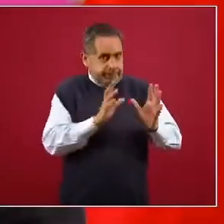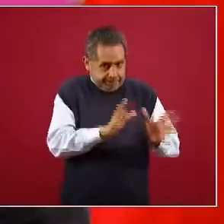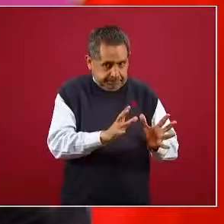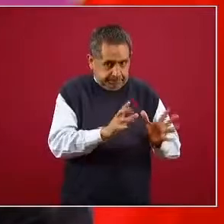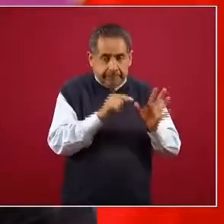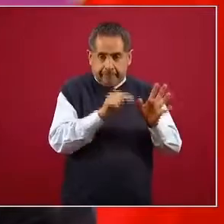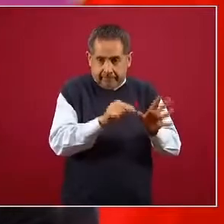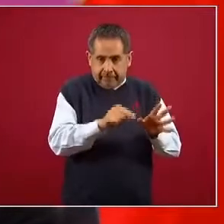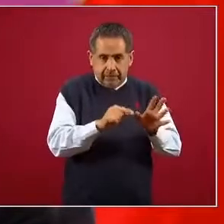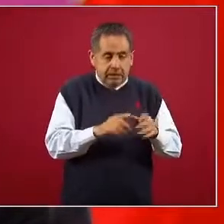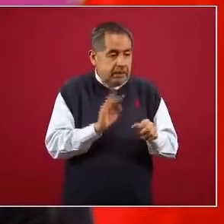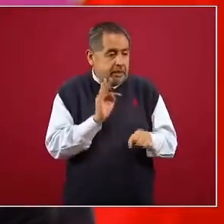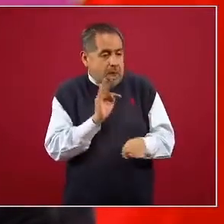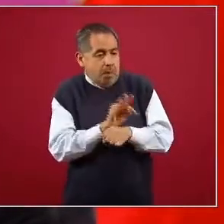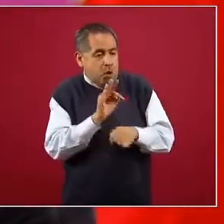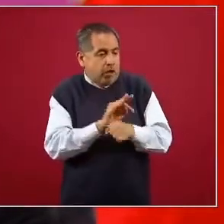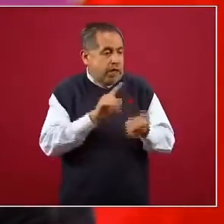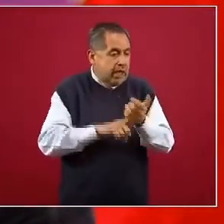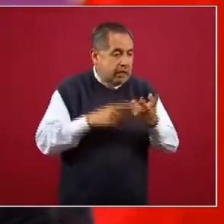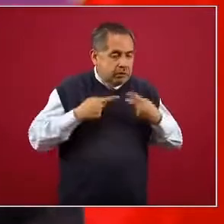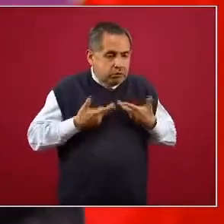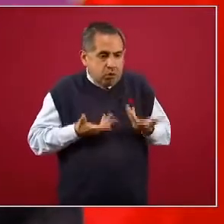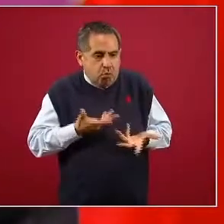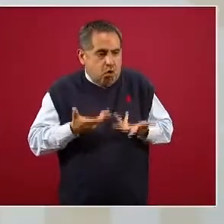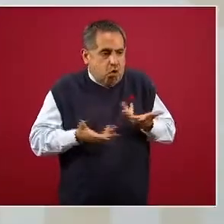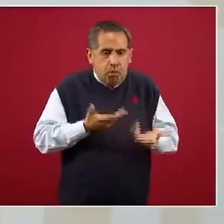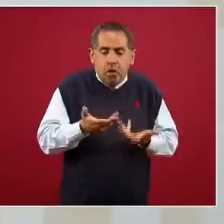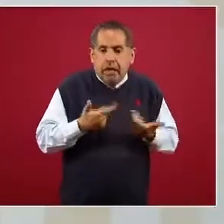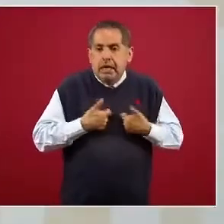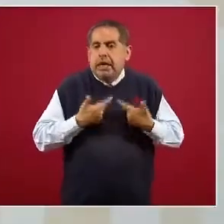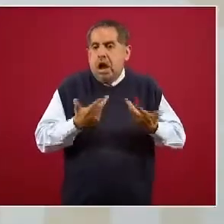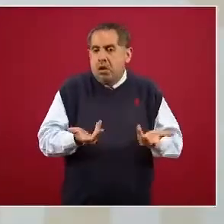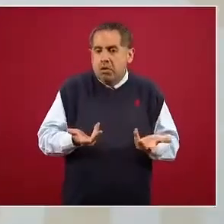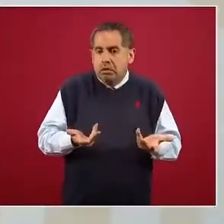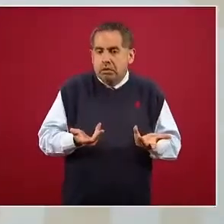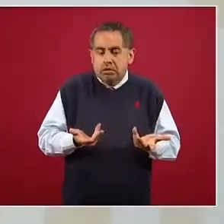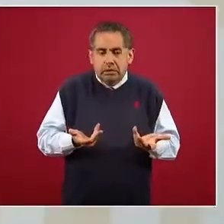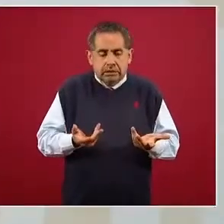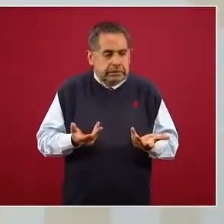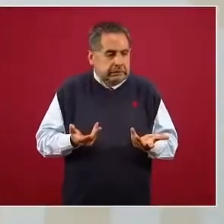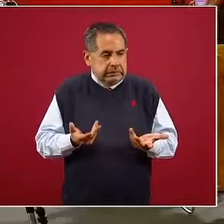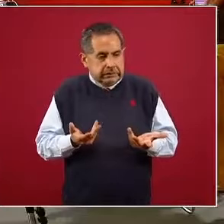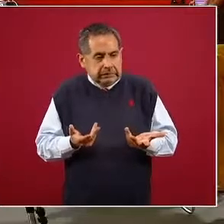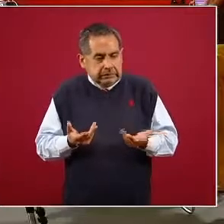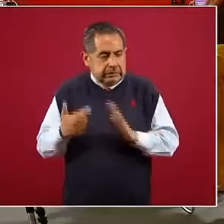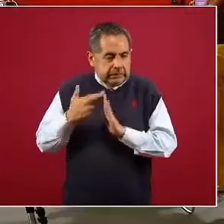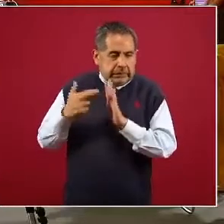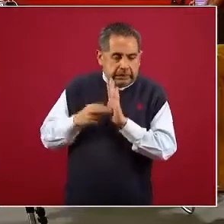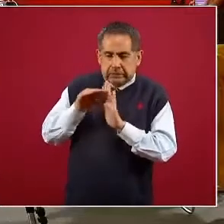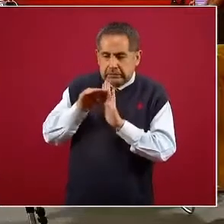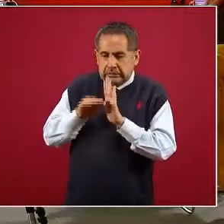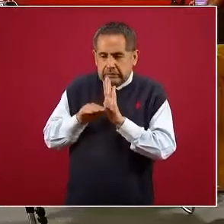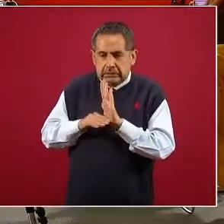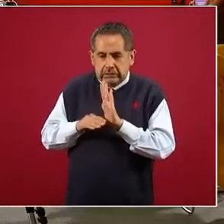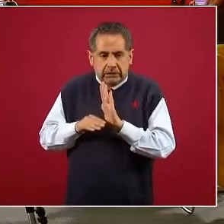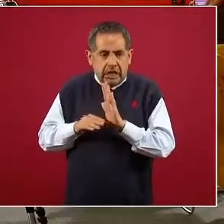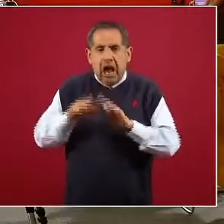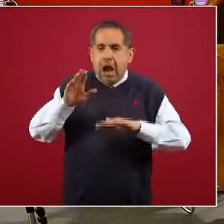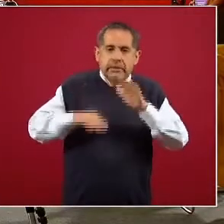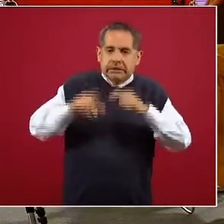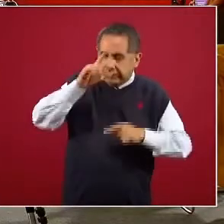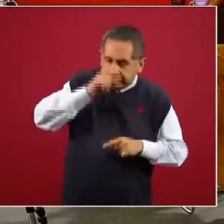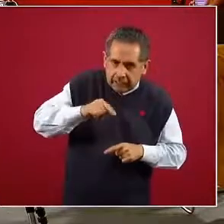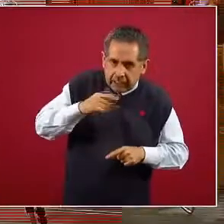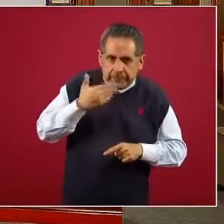Y para lograr proteger a las personas, tenemos un conjunto de intervenciones, algunas no tan